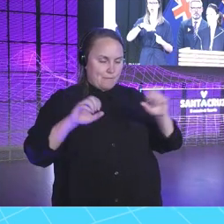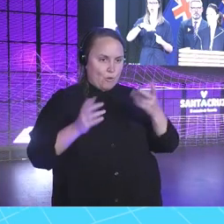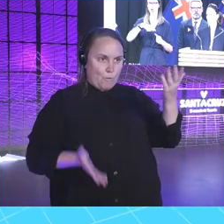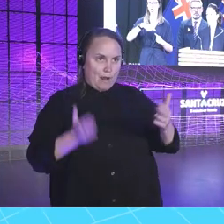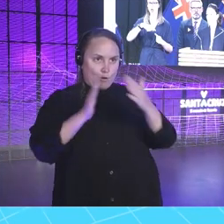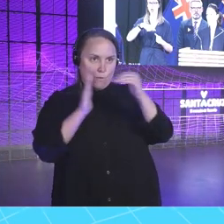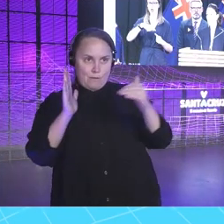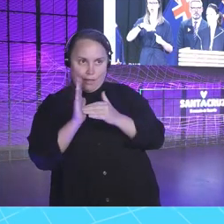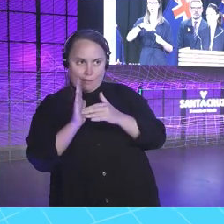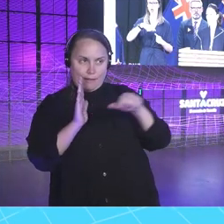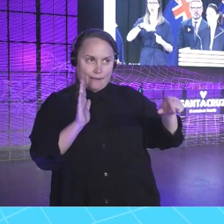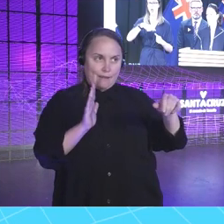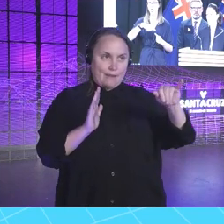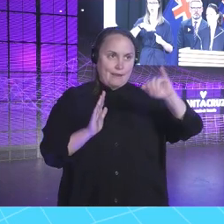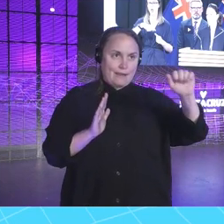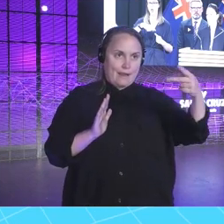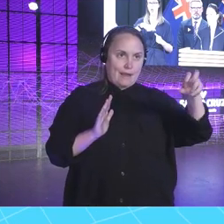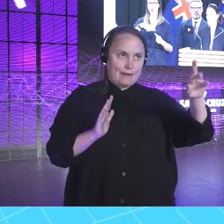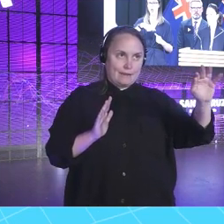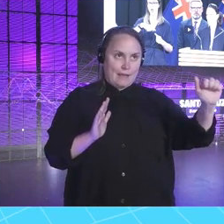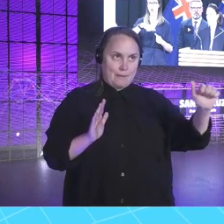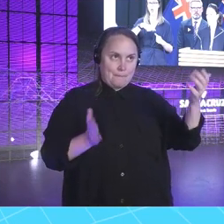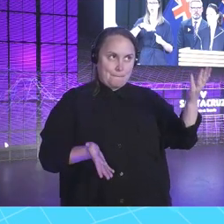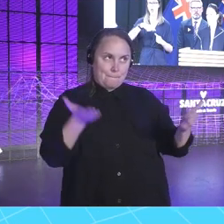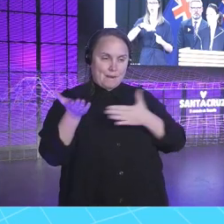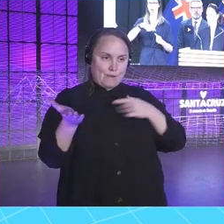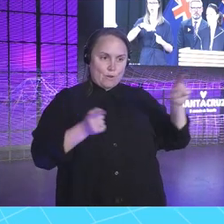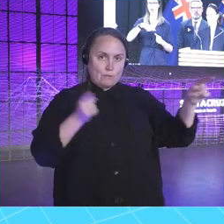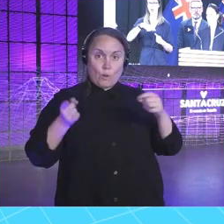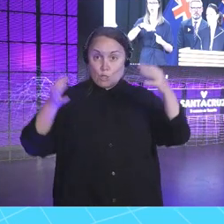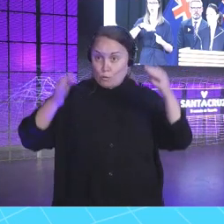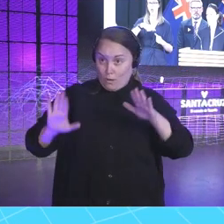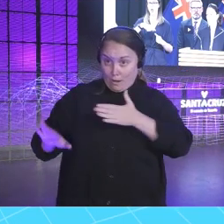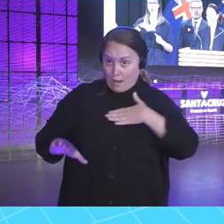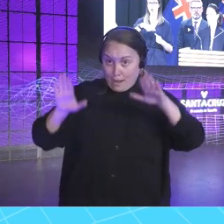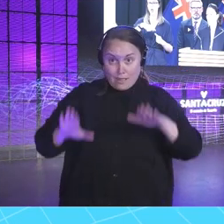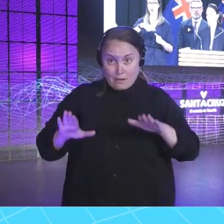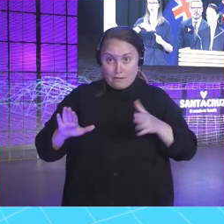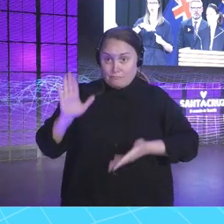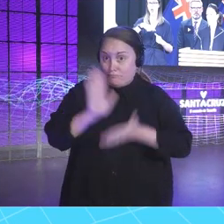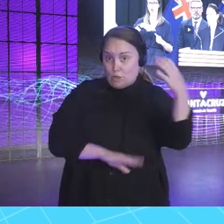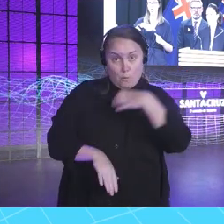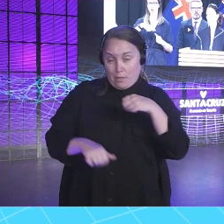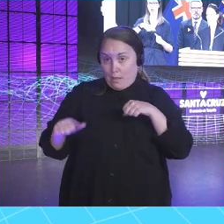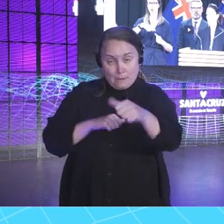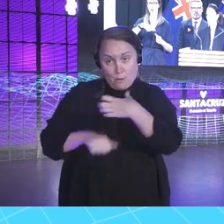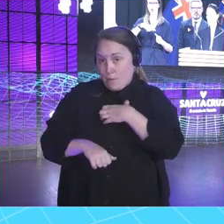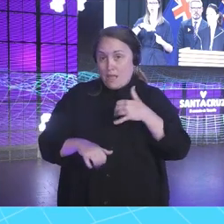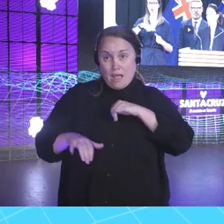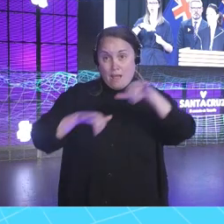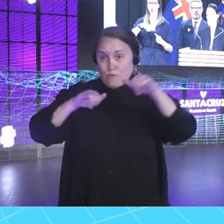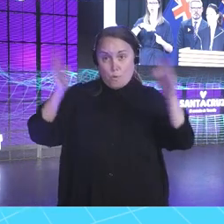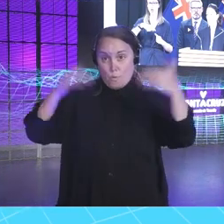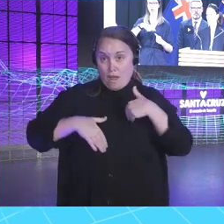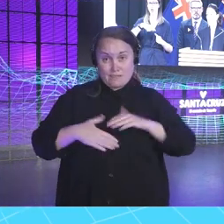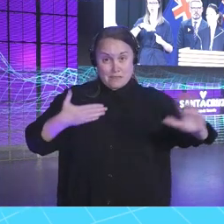Nueva Zelanda y yakarta igual prefiero dijo pero estáis seguros que de aquí no se va a poder salir o sea aquí no hay aviones esta noche se